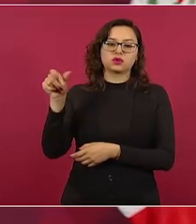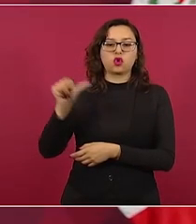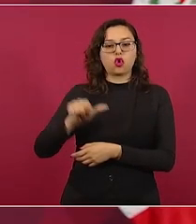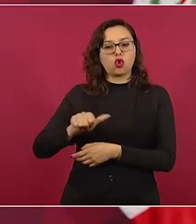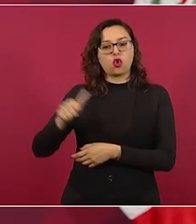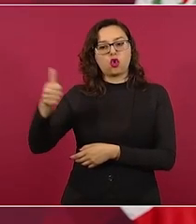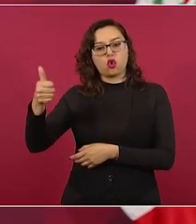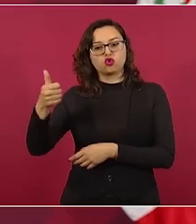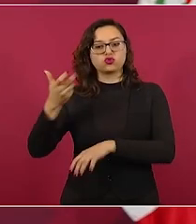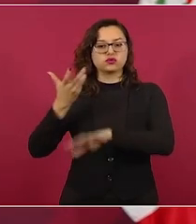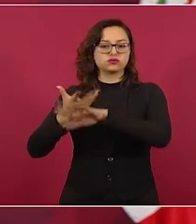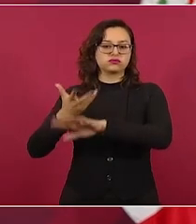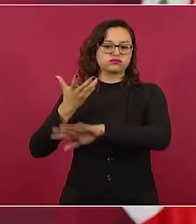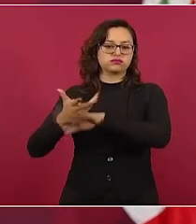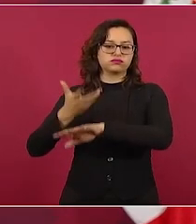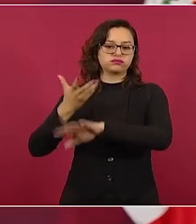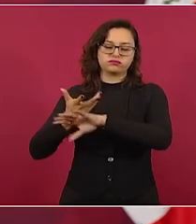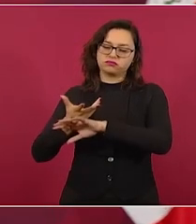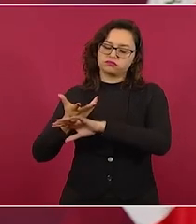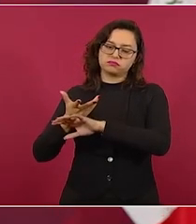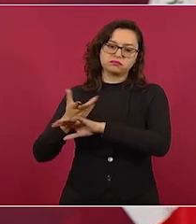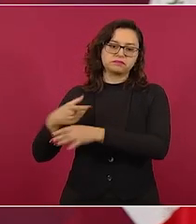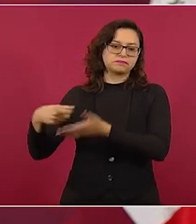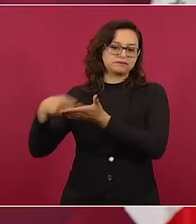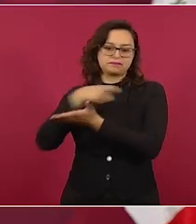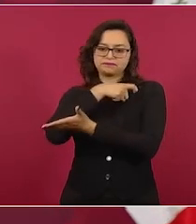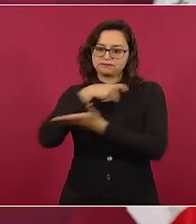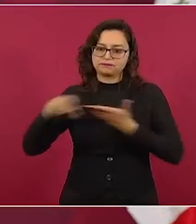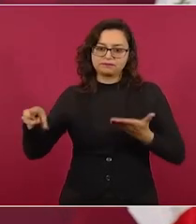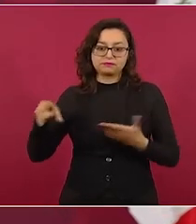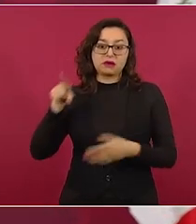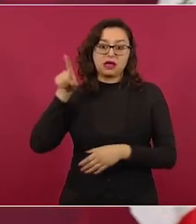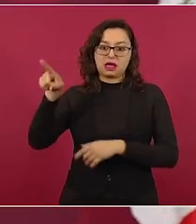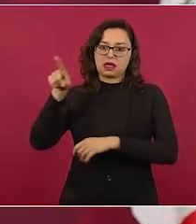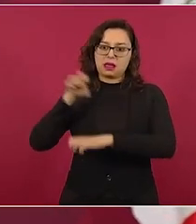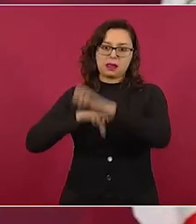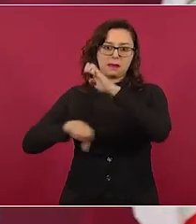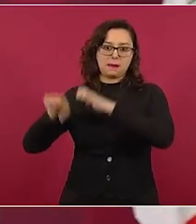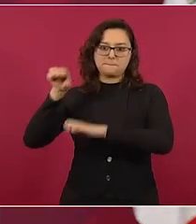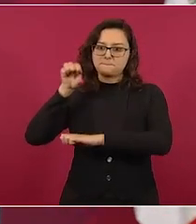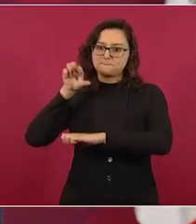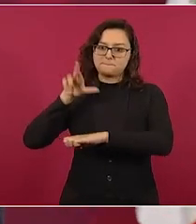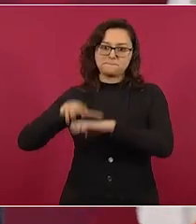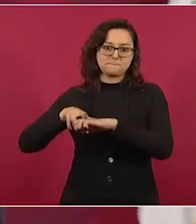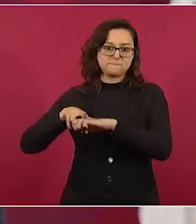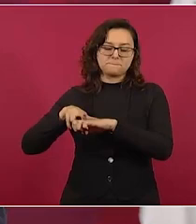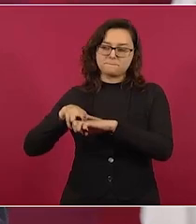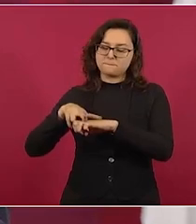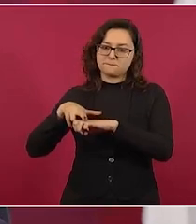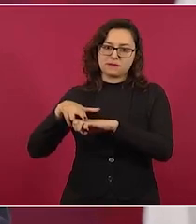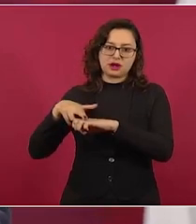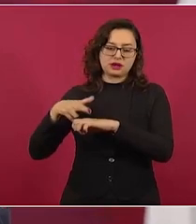empresa estadounidense muy fuerte en ese ramo,